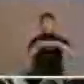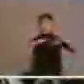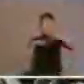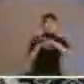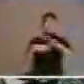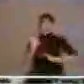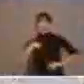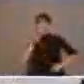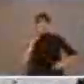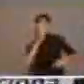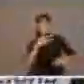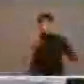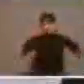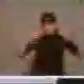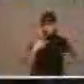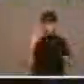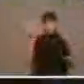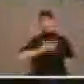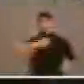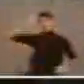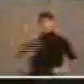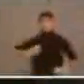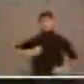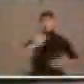sociales haré que algún día el alcalde sea yo.